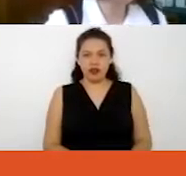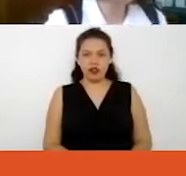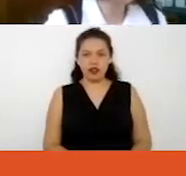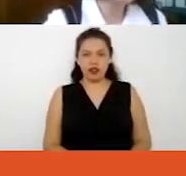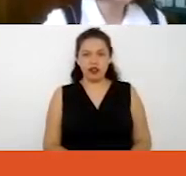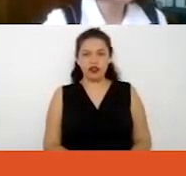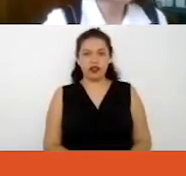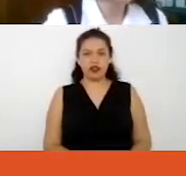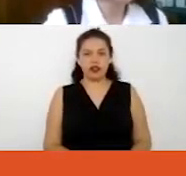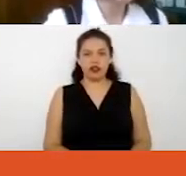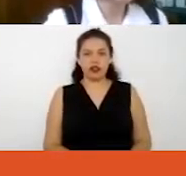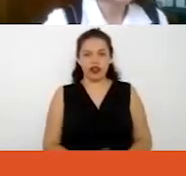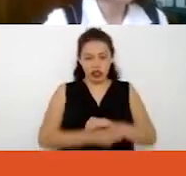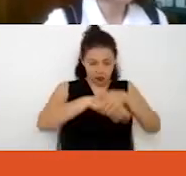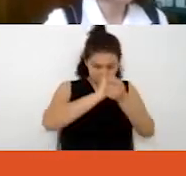¿Lavarnos las manos?